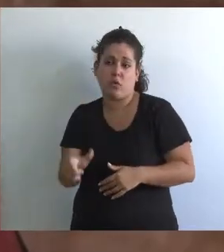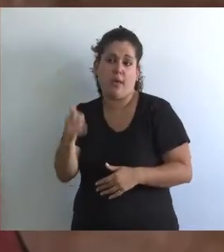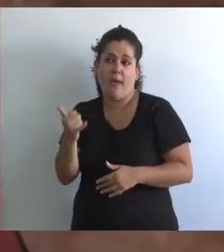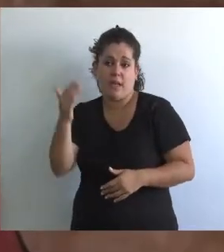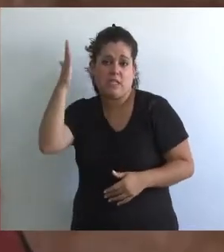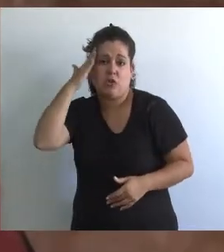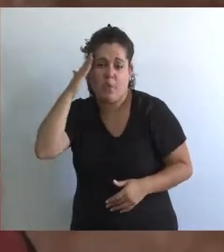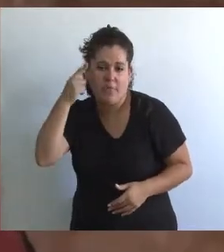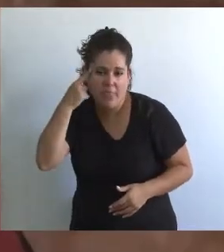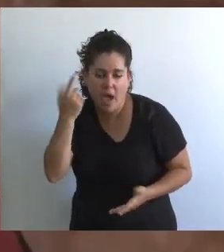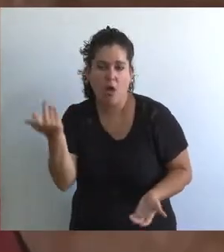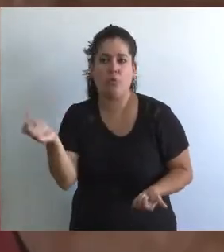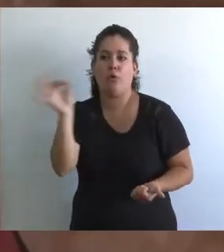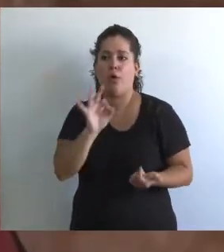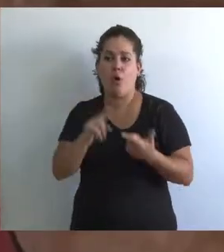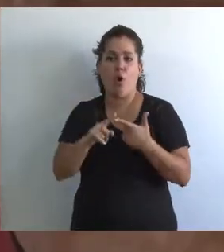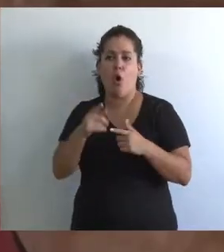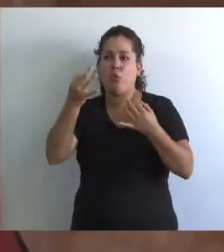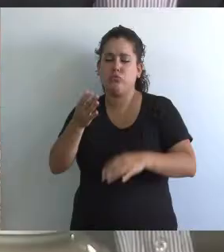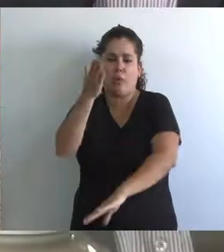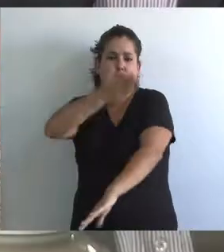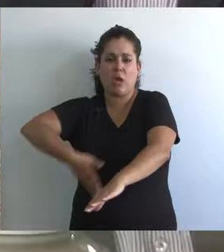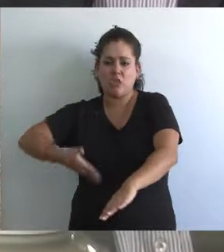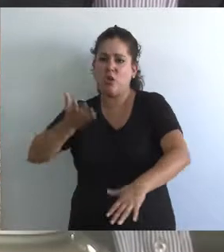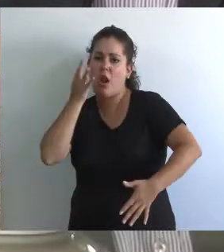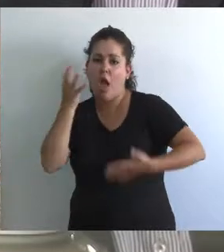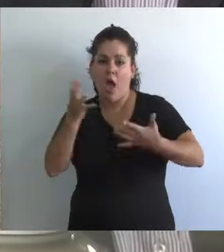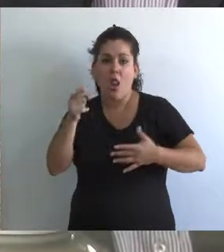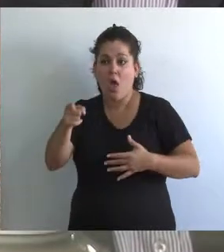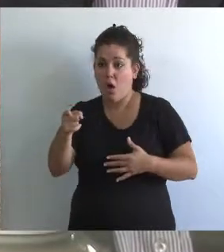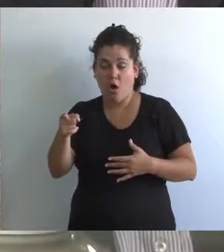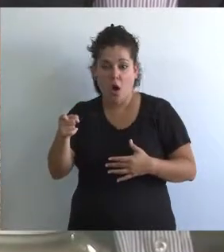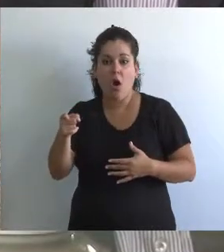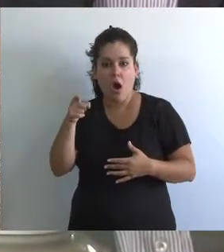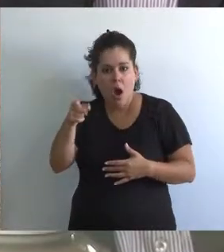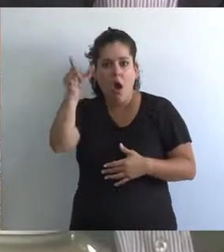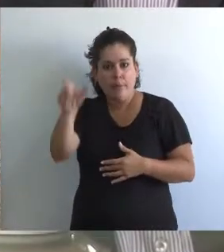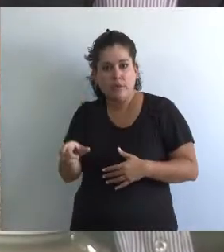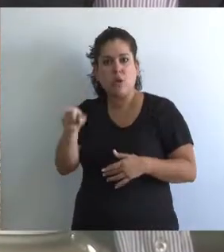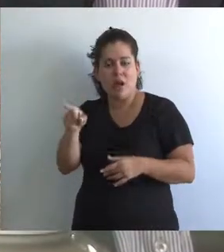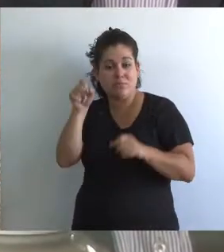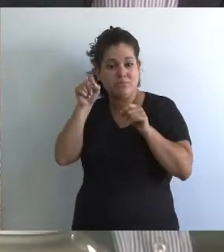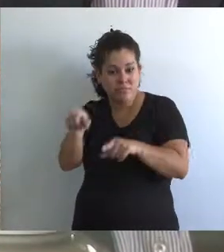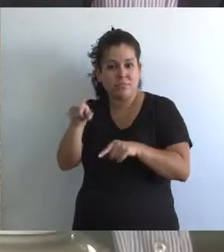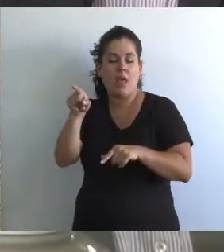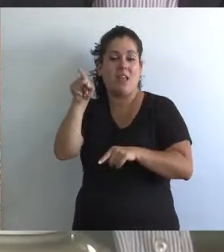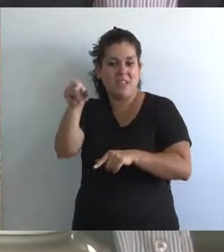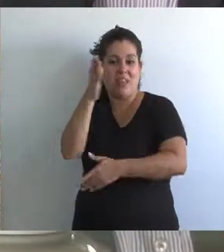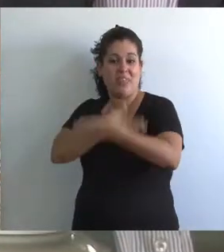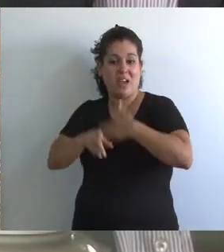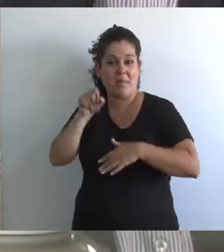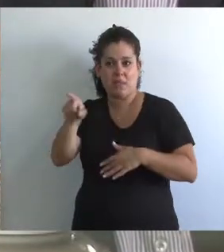ejemplo una persona que padece de síndrome de Down o que tiene una amputación de un miembro o lo que sea, esa